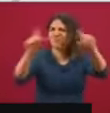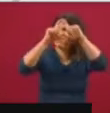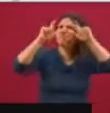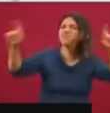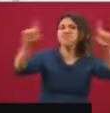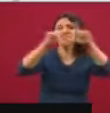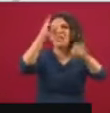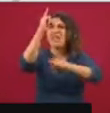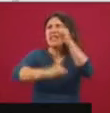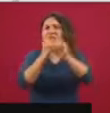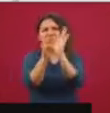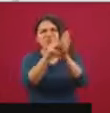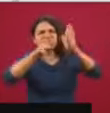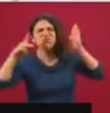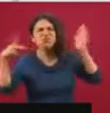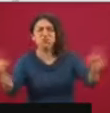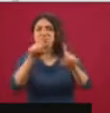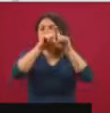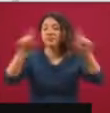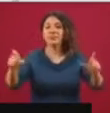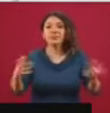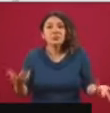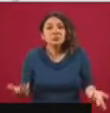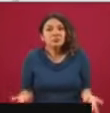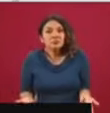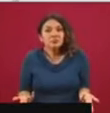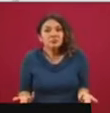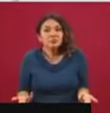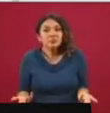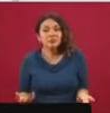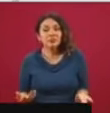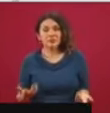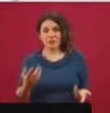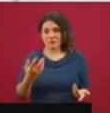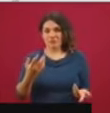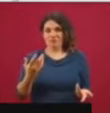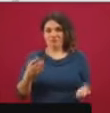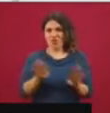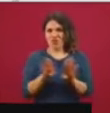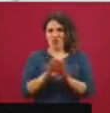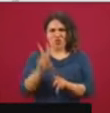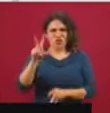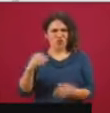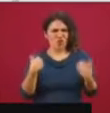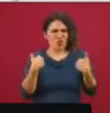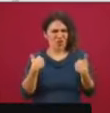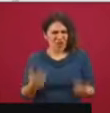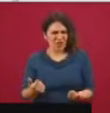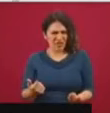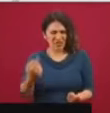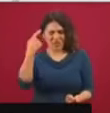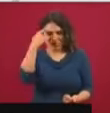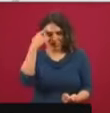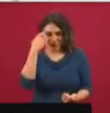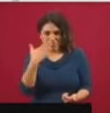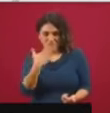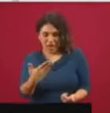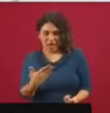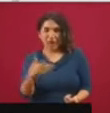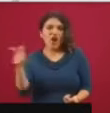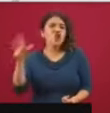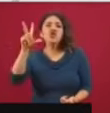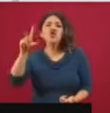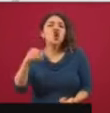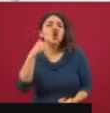internacional si no es por una limitación real de entender la realidad es por un deseo de no